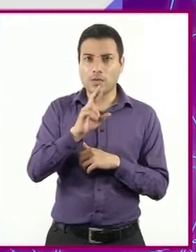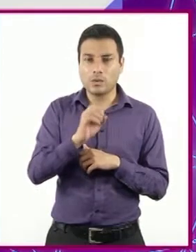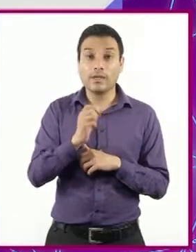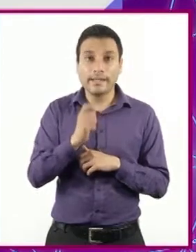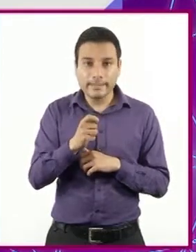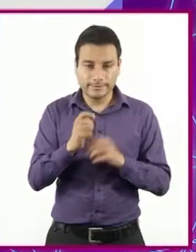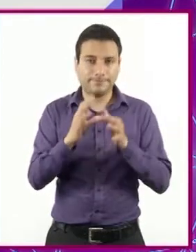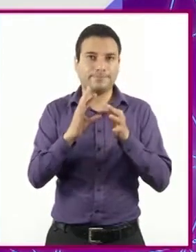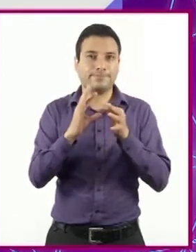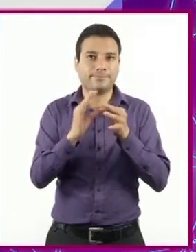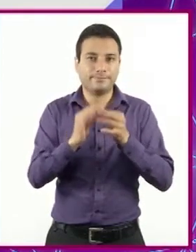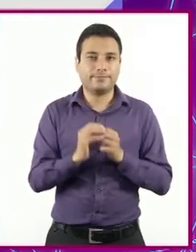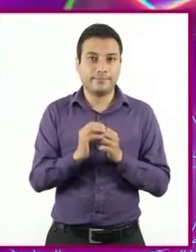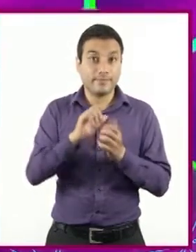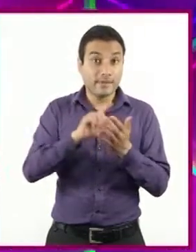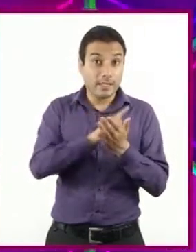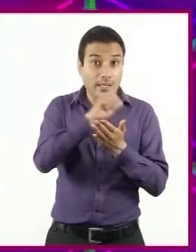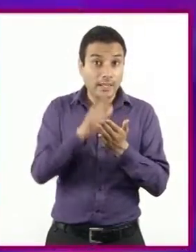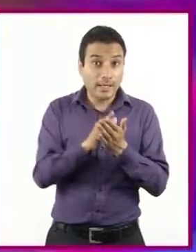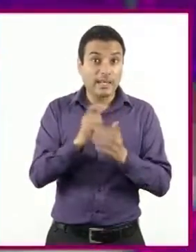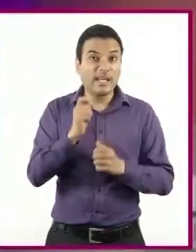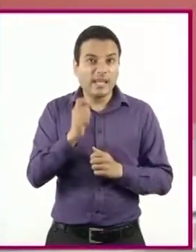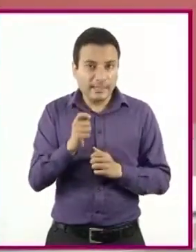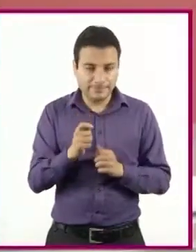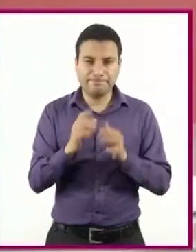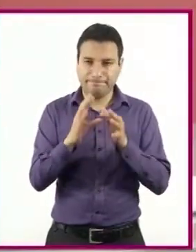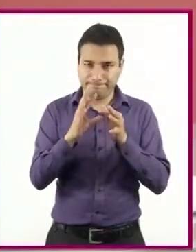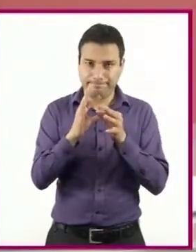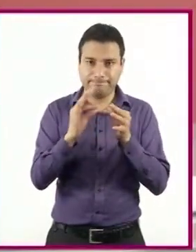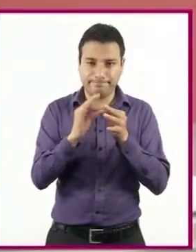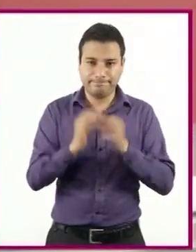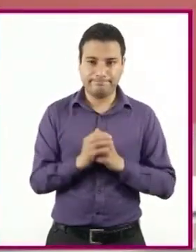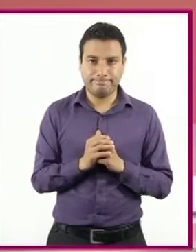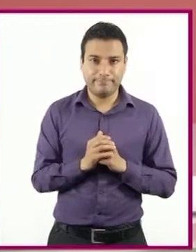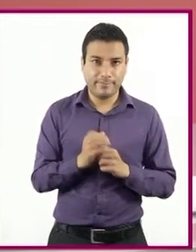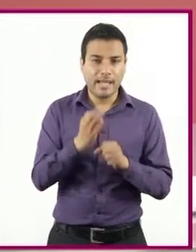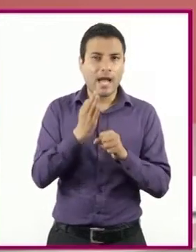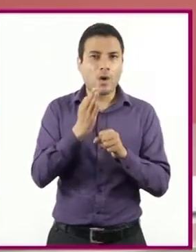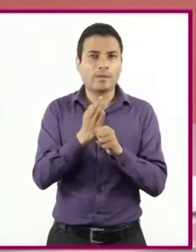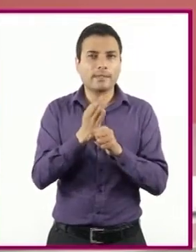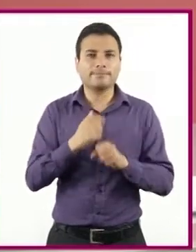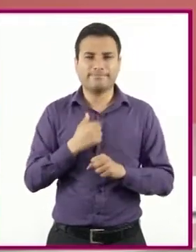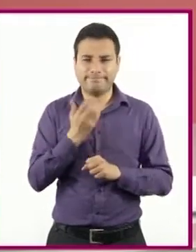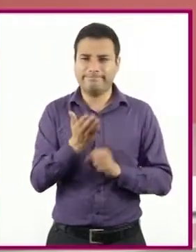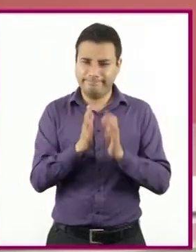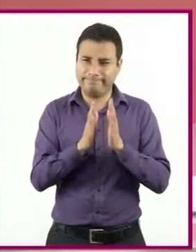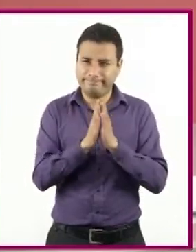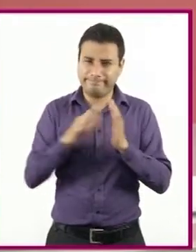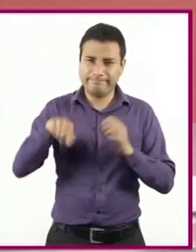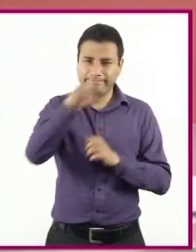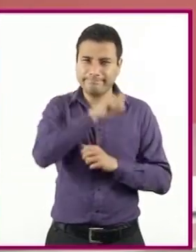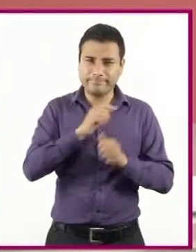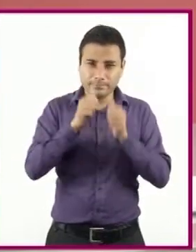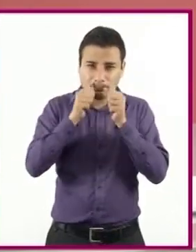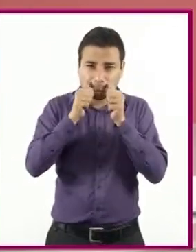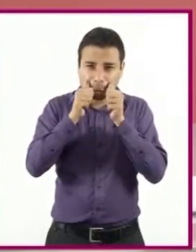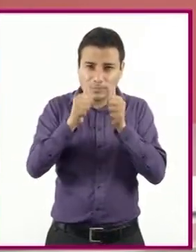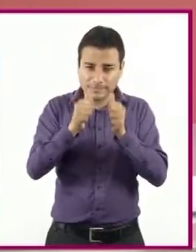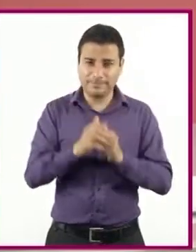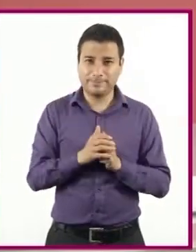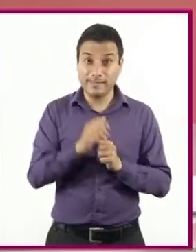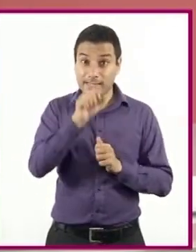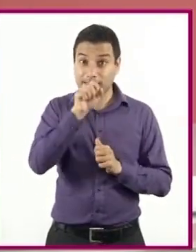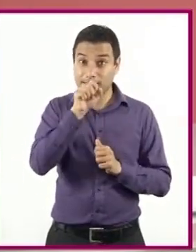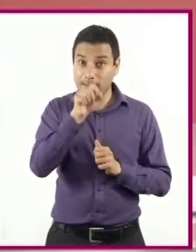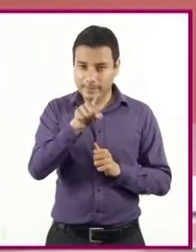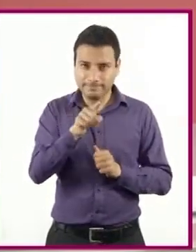Analizarán la ley de Avogadro y los gases ideales. Para esta sesión, les pedimos poner toda su atención, así como